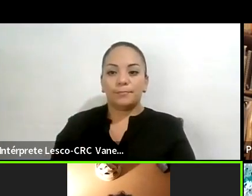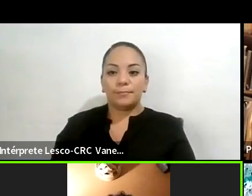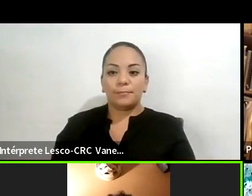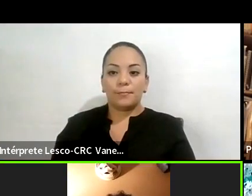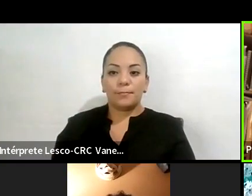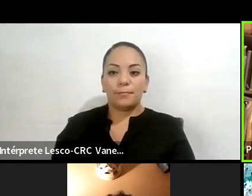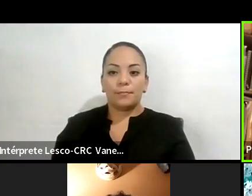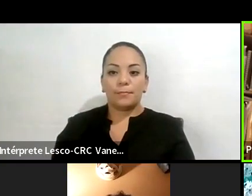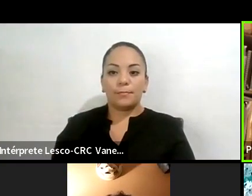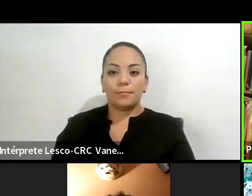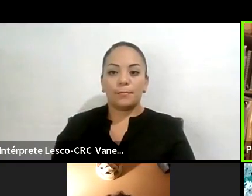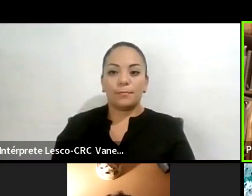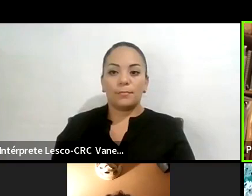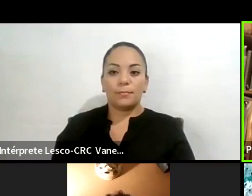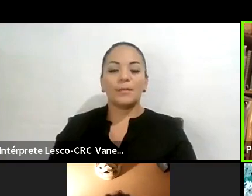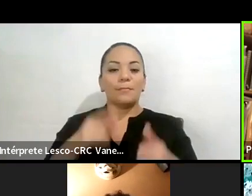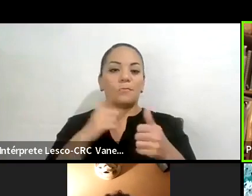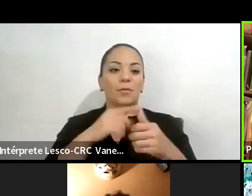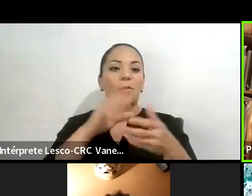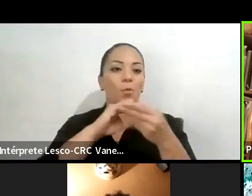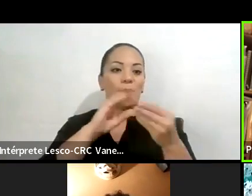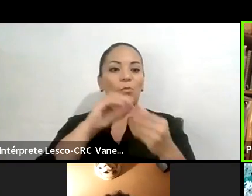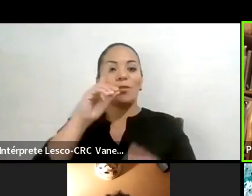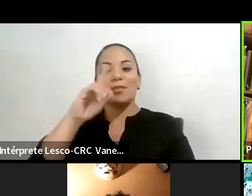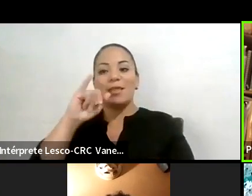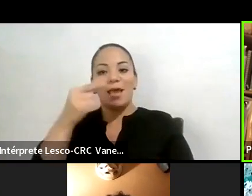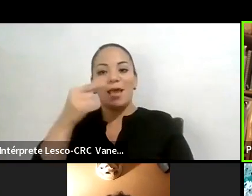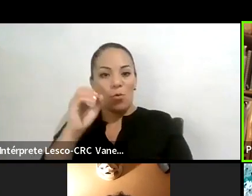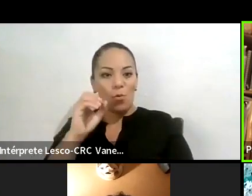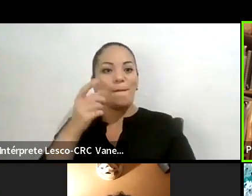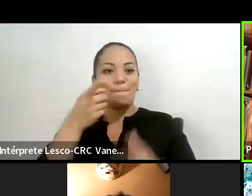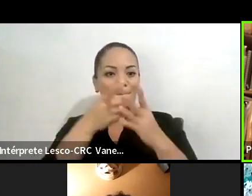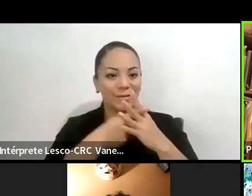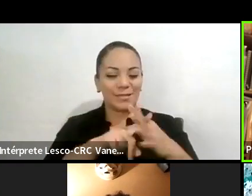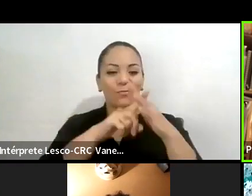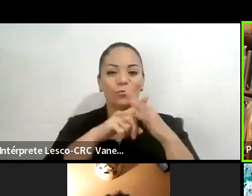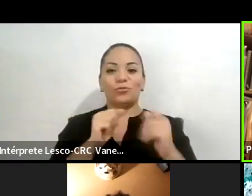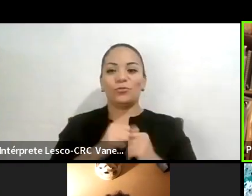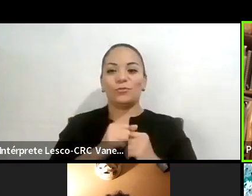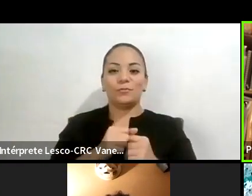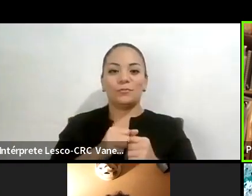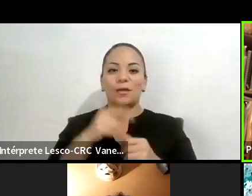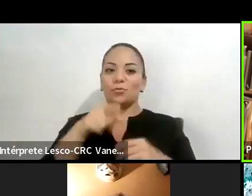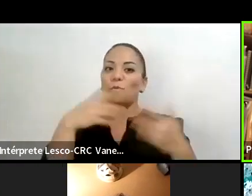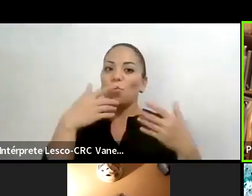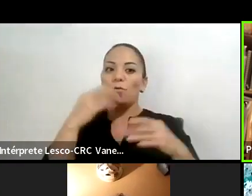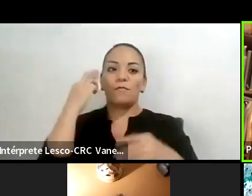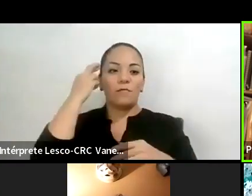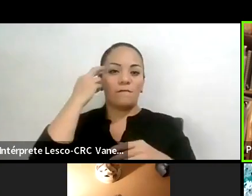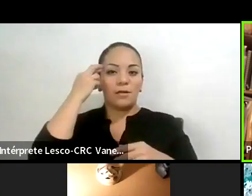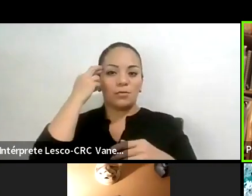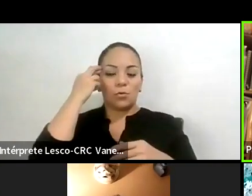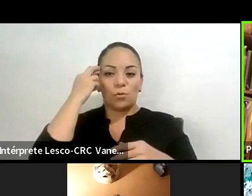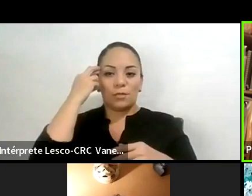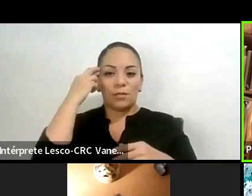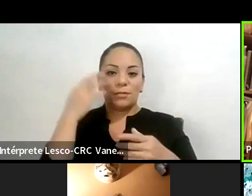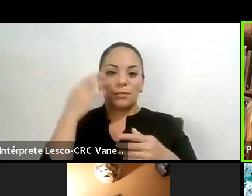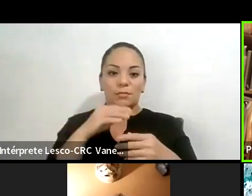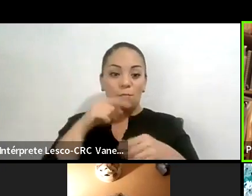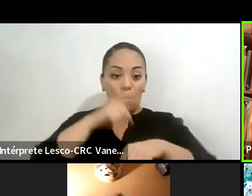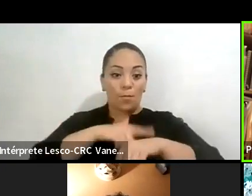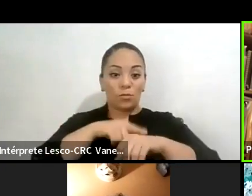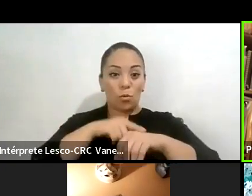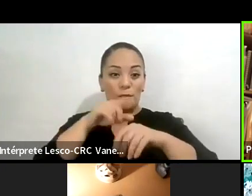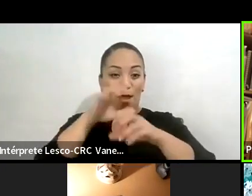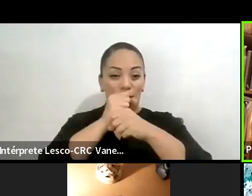empezamos con el cuento de Diego, ¿verdad? Esto crea una serie de reflexiones a nivel interno dentro de la creación.